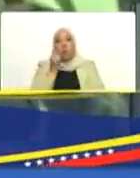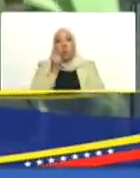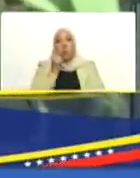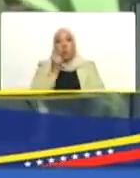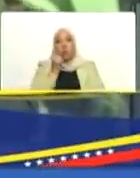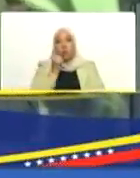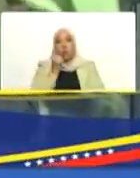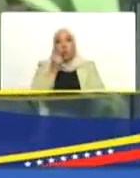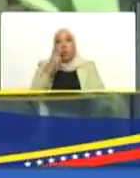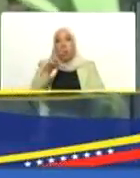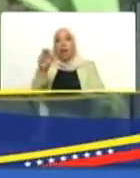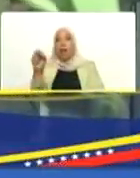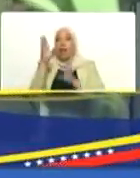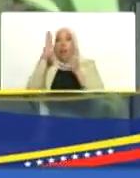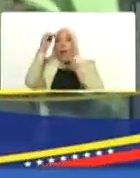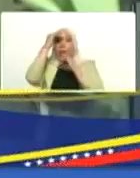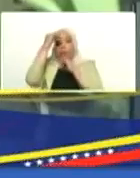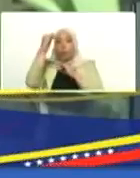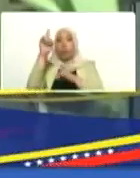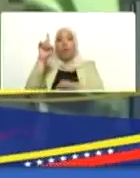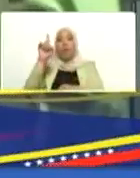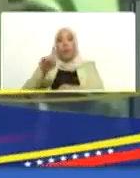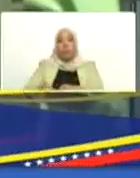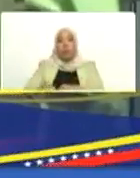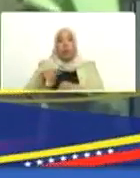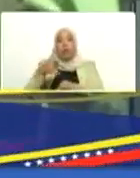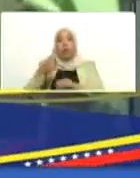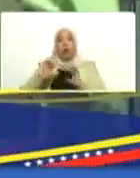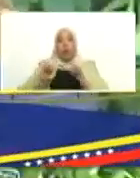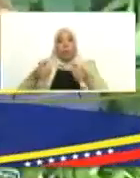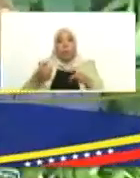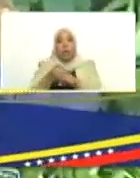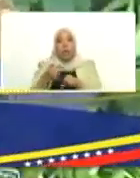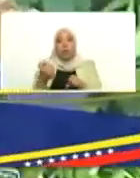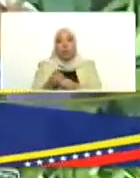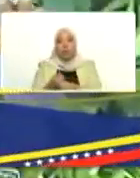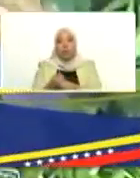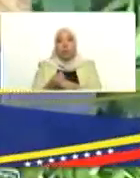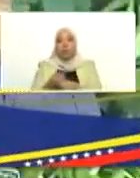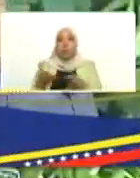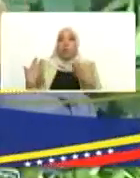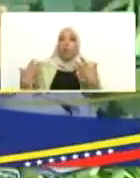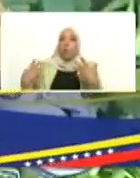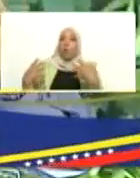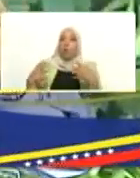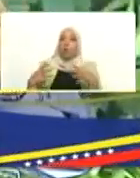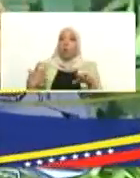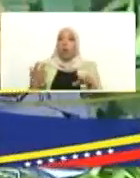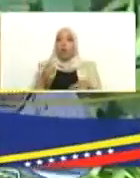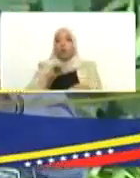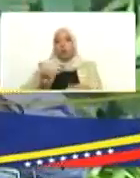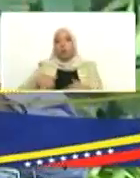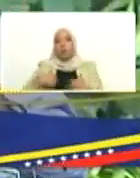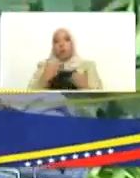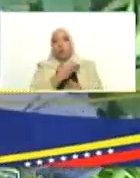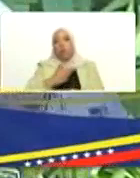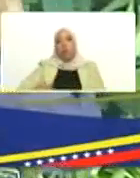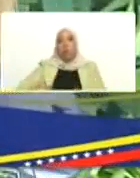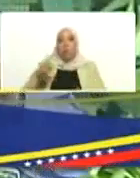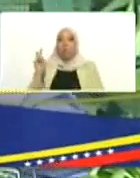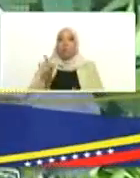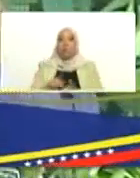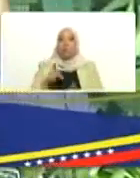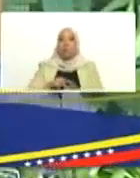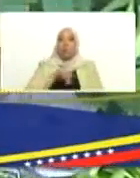UDO estamos atendiendo. También atendimos... Eso es empezandito, pues. Sí, empezandito. Calentando los motores. Así es. Pero hay que entrarle con